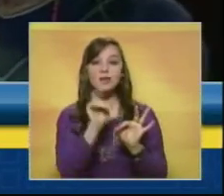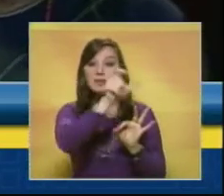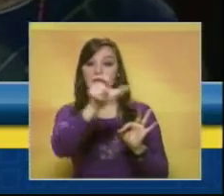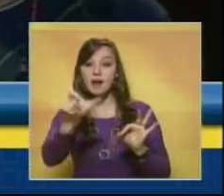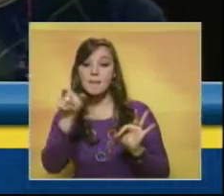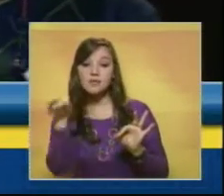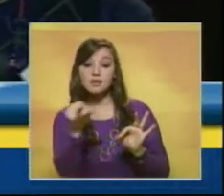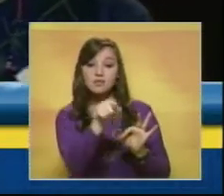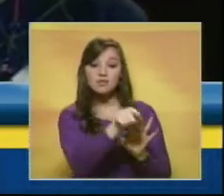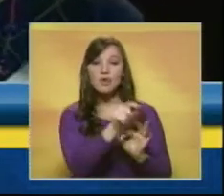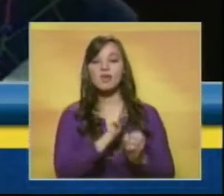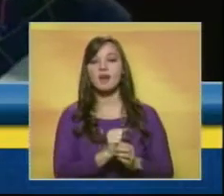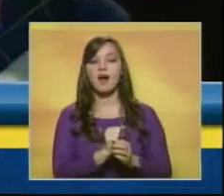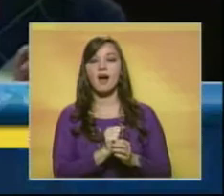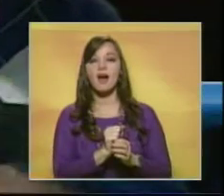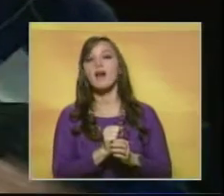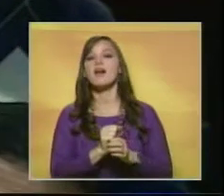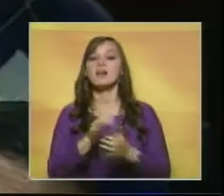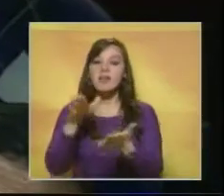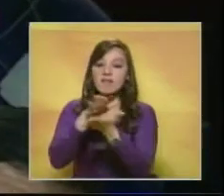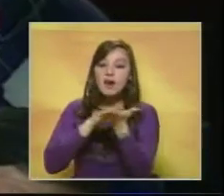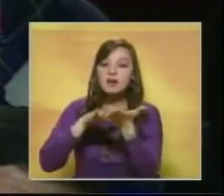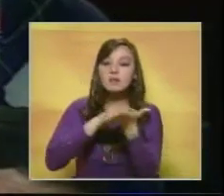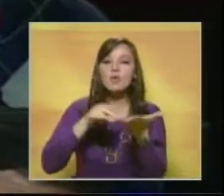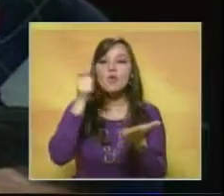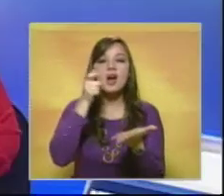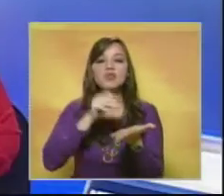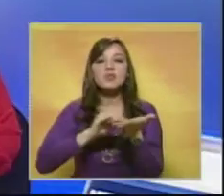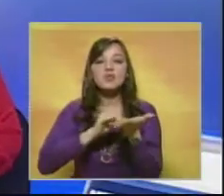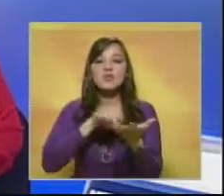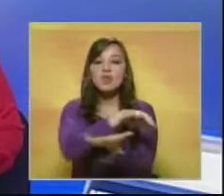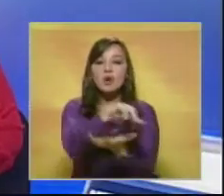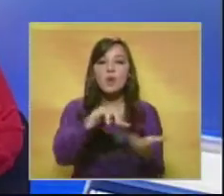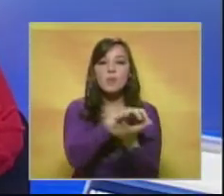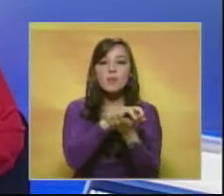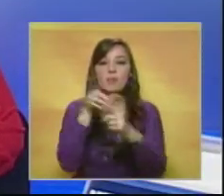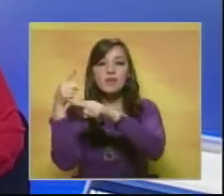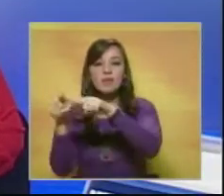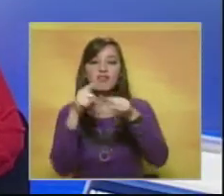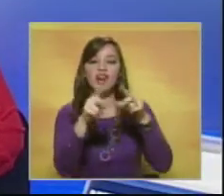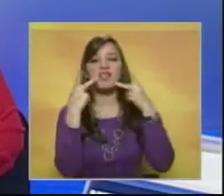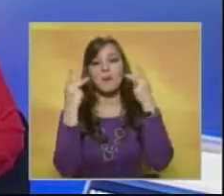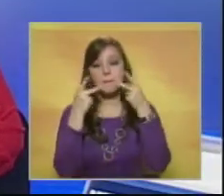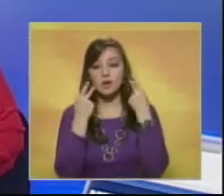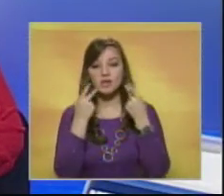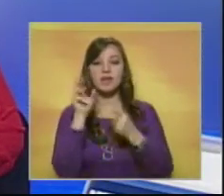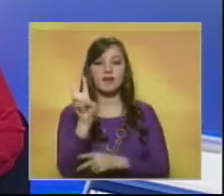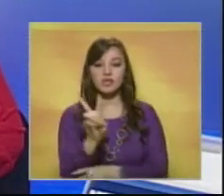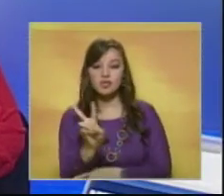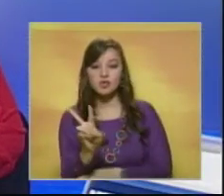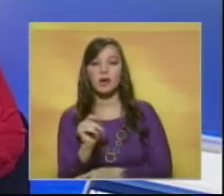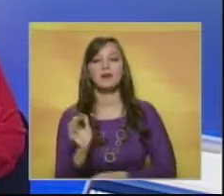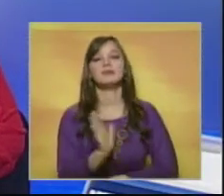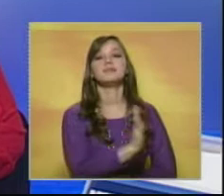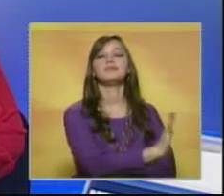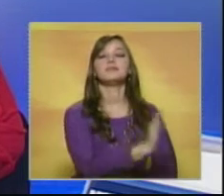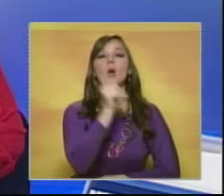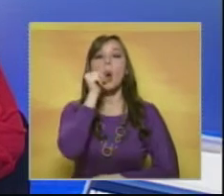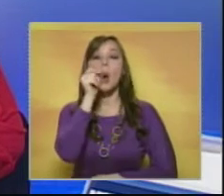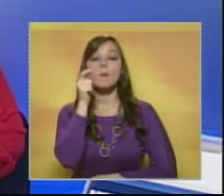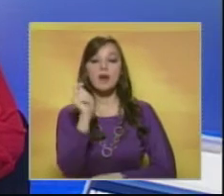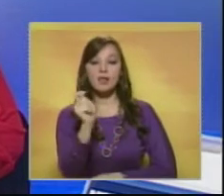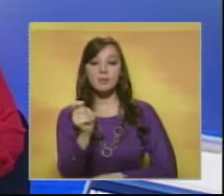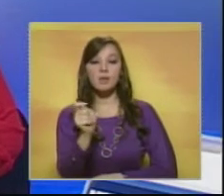a dirimir las diferencias que existen en la nación. El diputado Irán Gaviria se pronunció desde la población